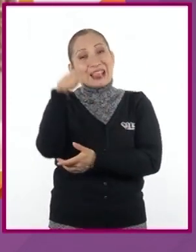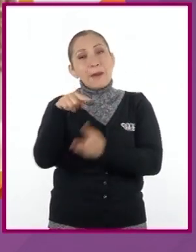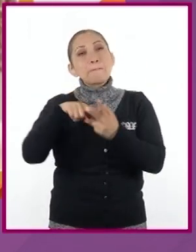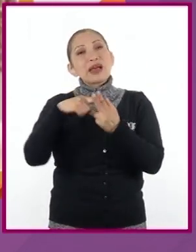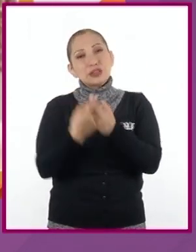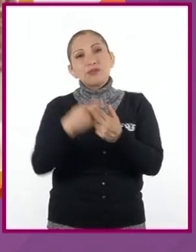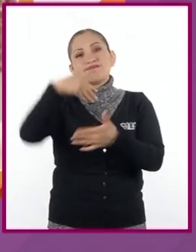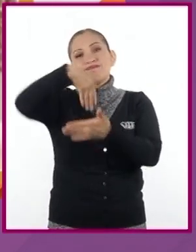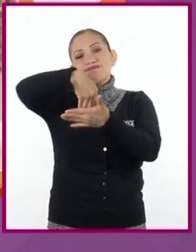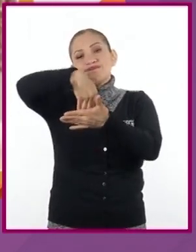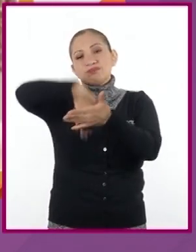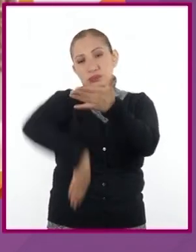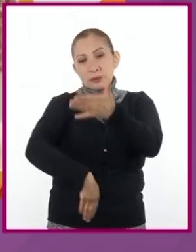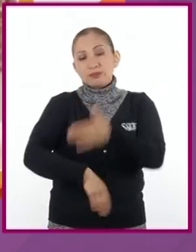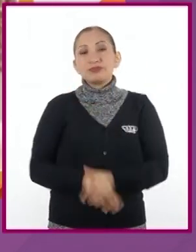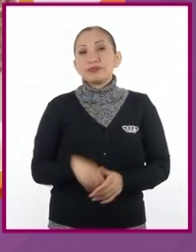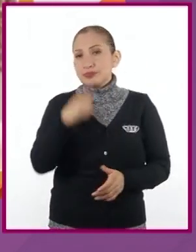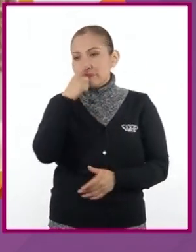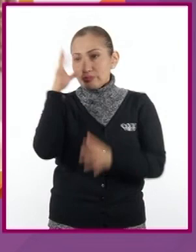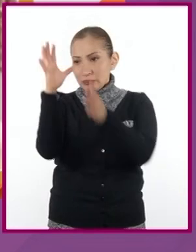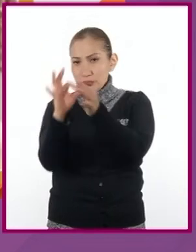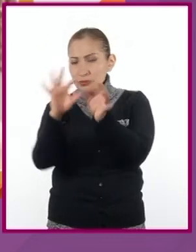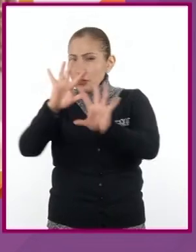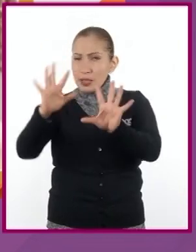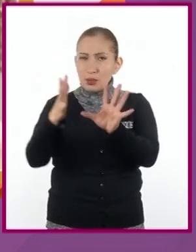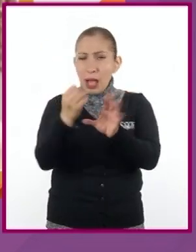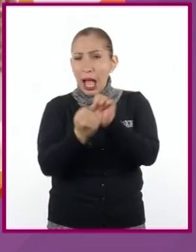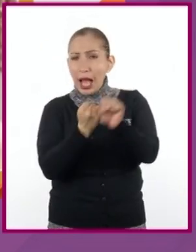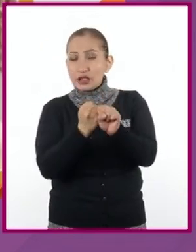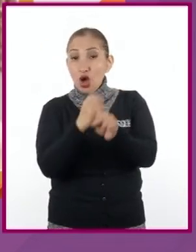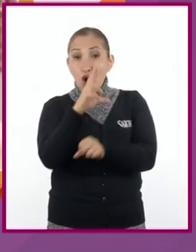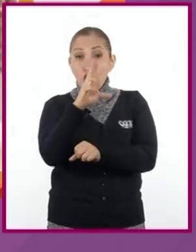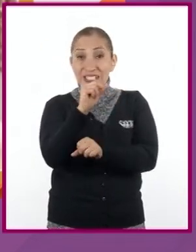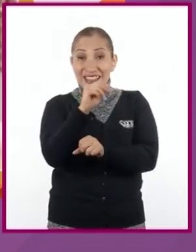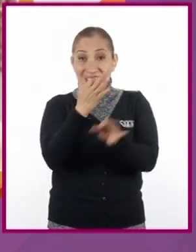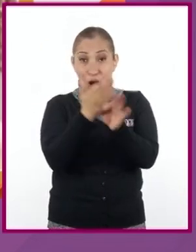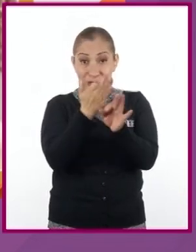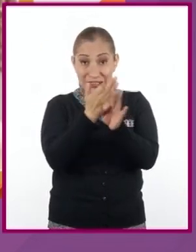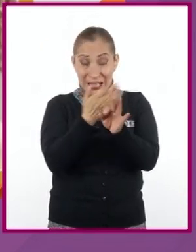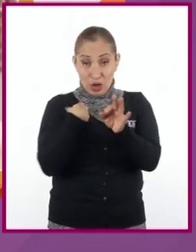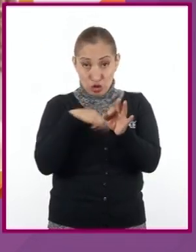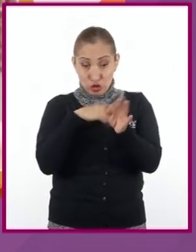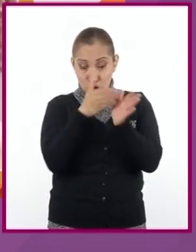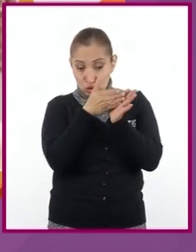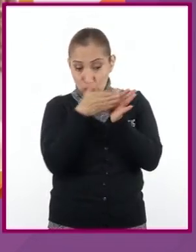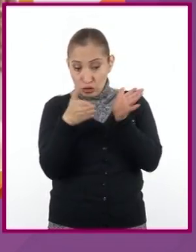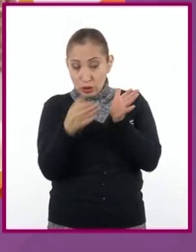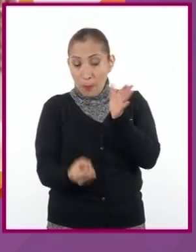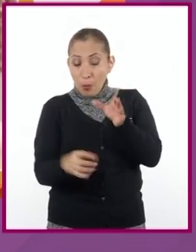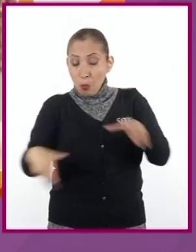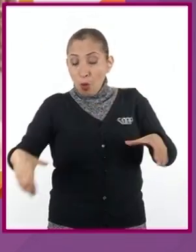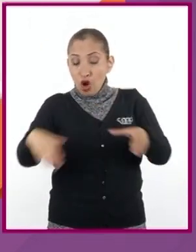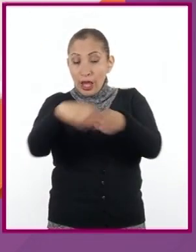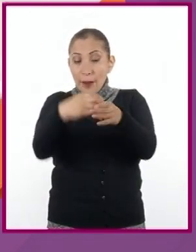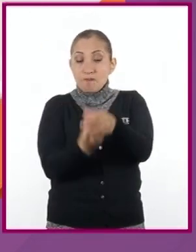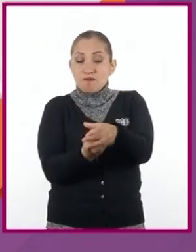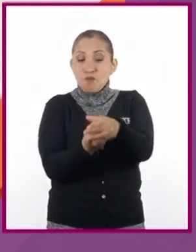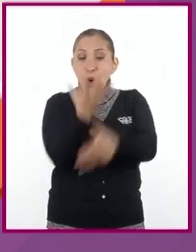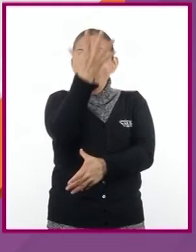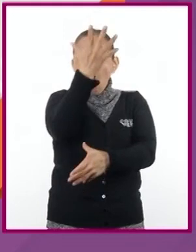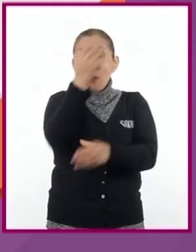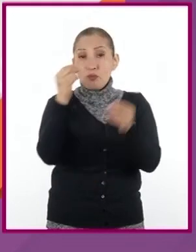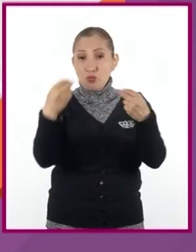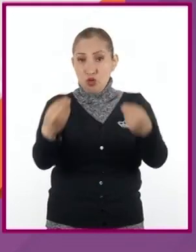comenzó el colapso. Explicó que alrededor del año 80 de nuestra era ocurrió una erupción volcánica.